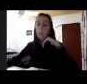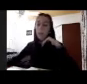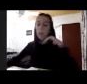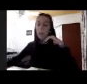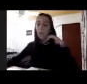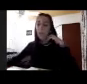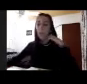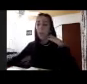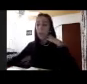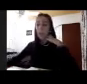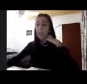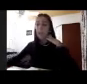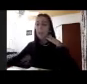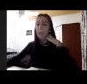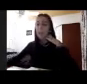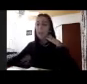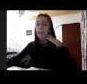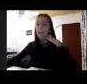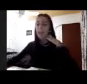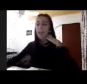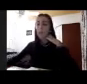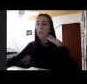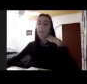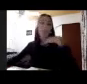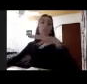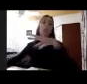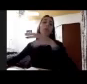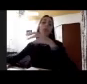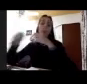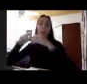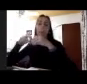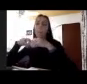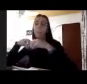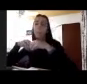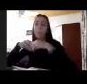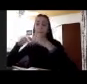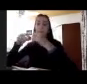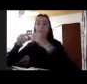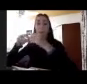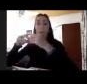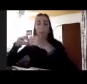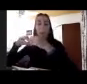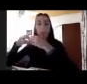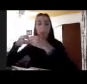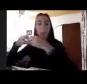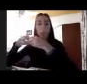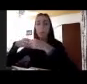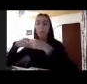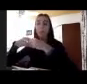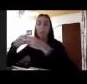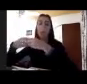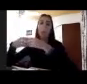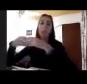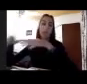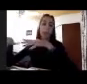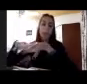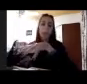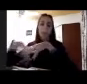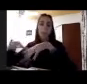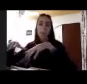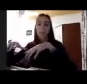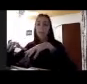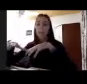quizá privados, pero la idea era no pensar solo en vivienda, en altura, sino también en